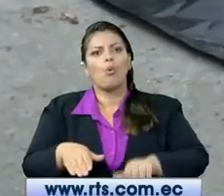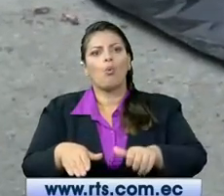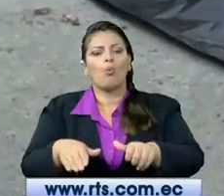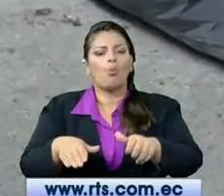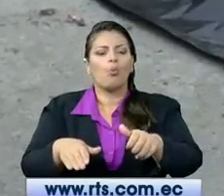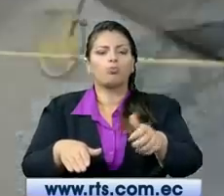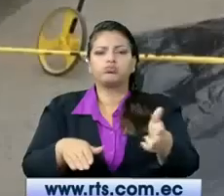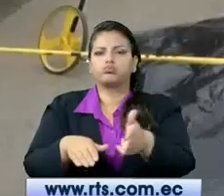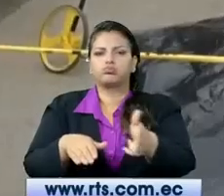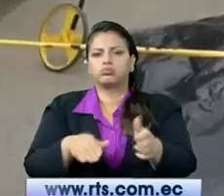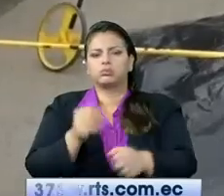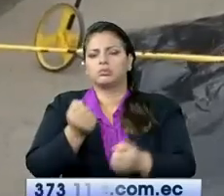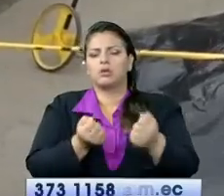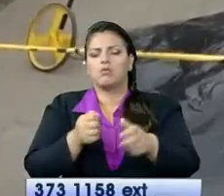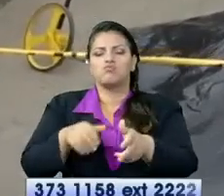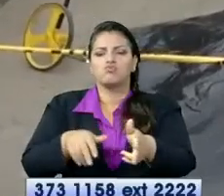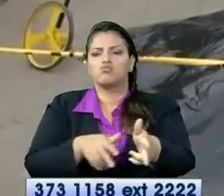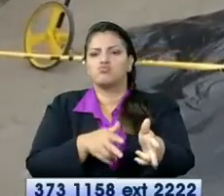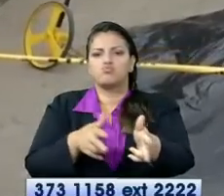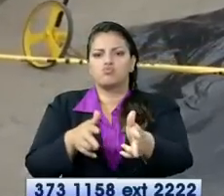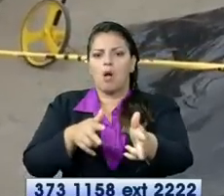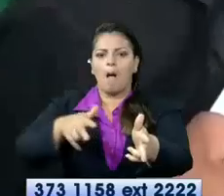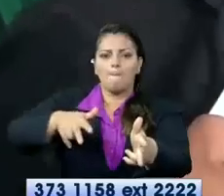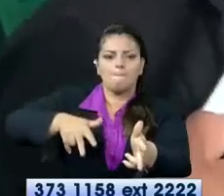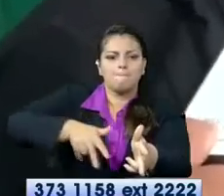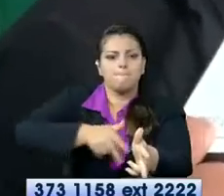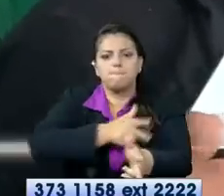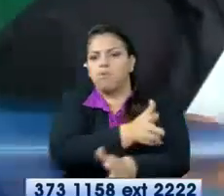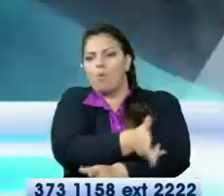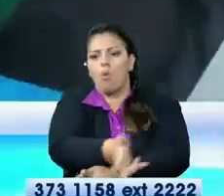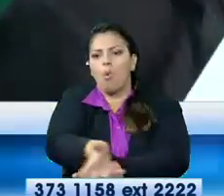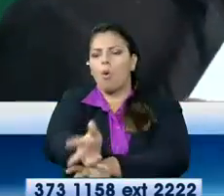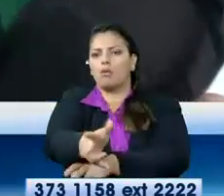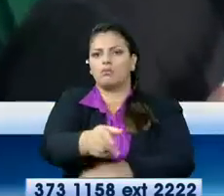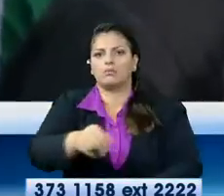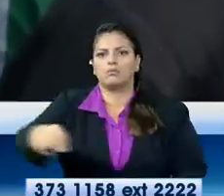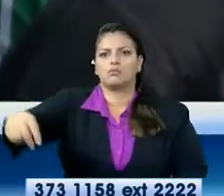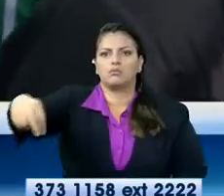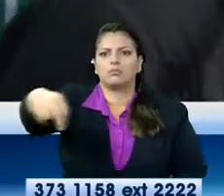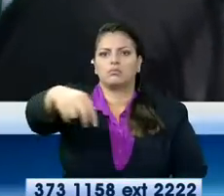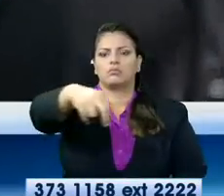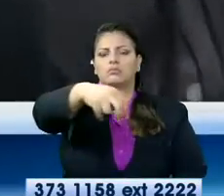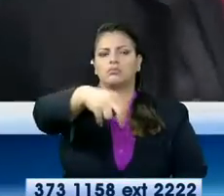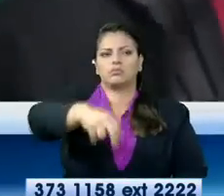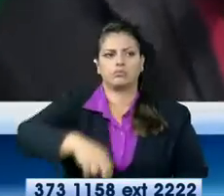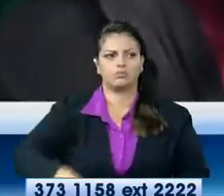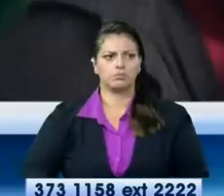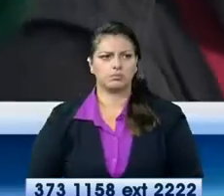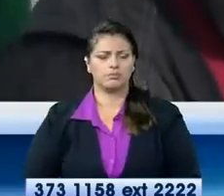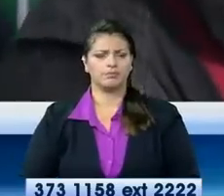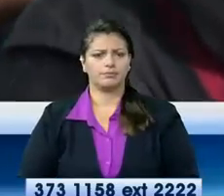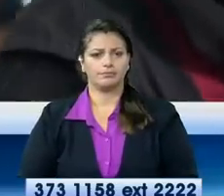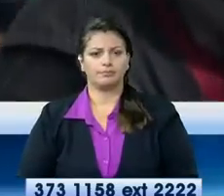lo impactó pasándole las llantas por la cabeza. Un taxi estaba estacionado, el señor